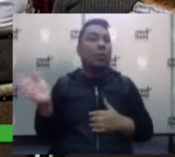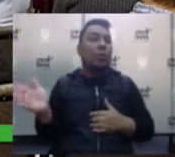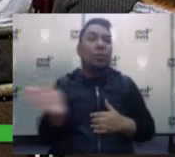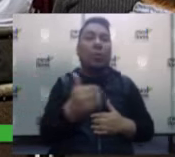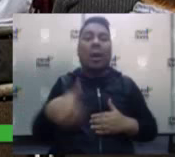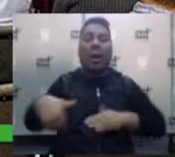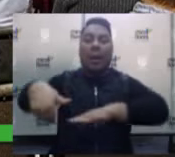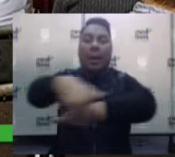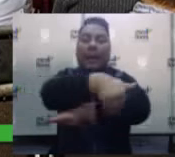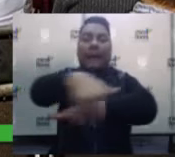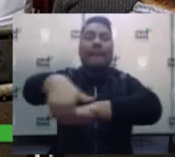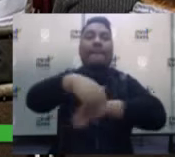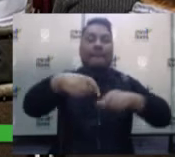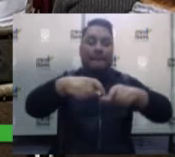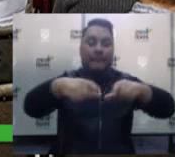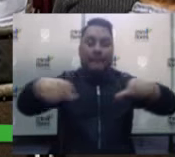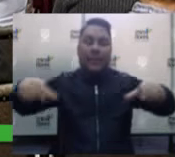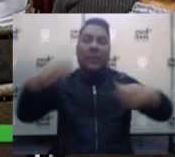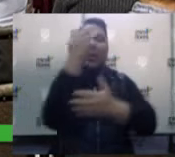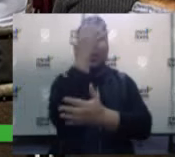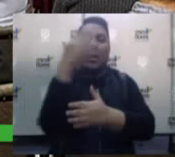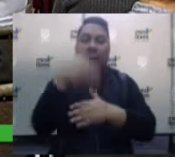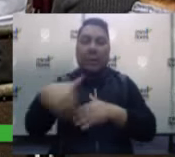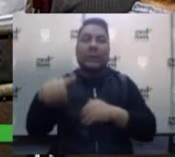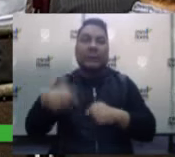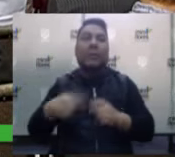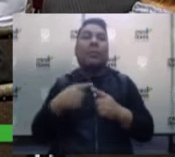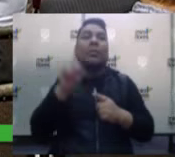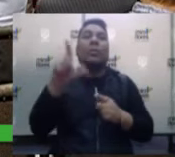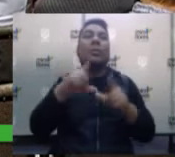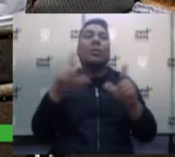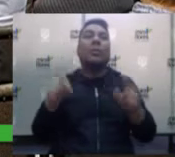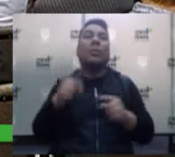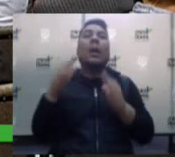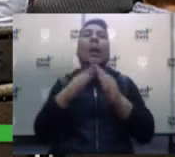van a instalar en Bermas, áreas públicas del distrito.